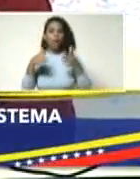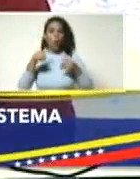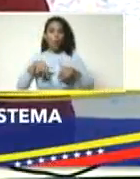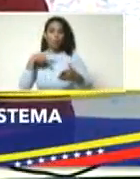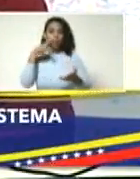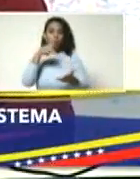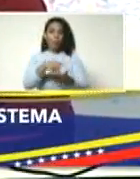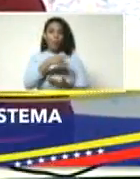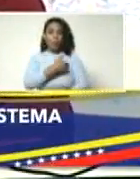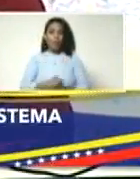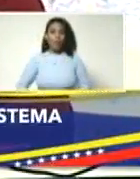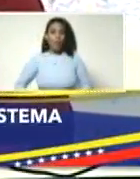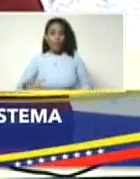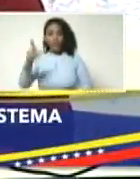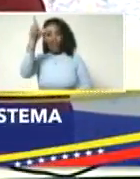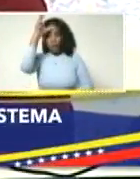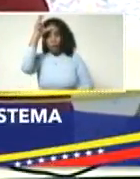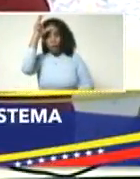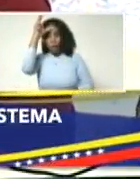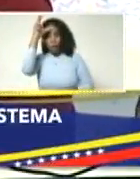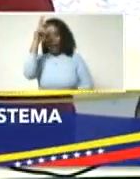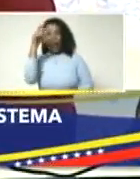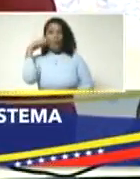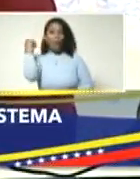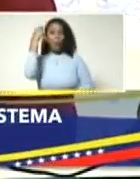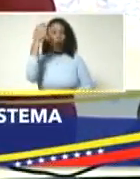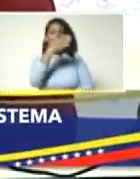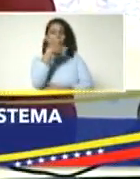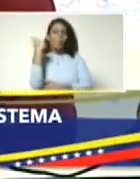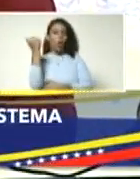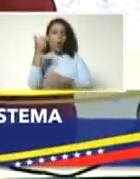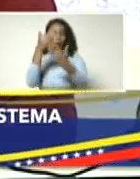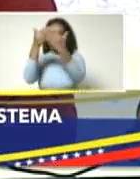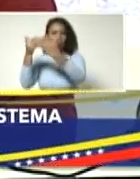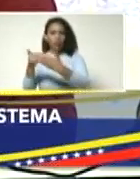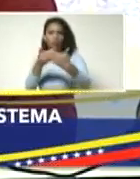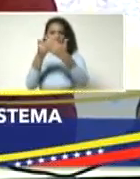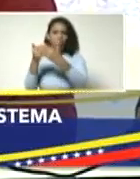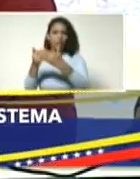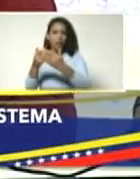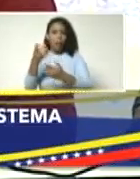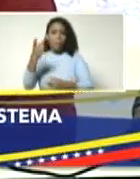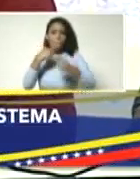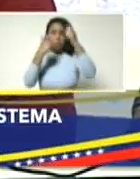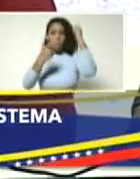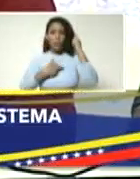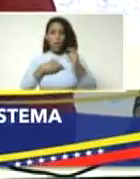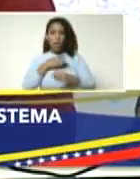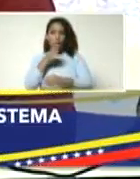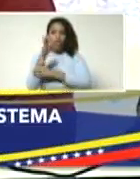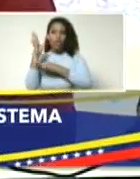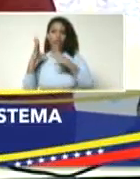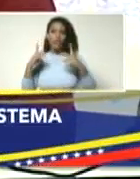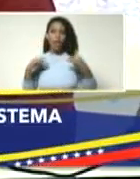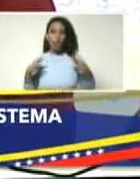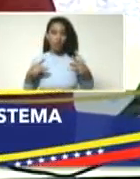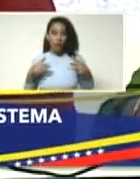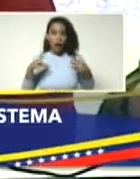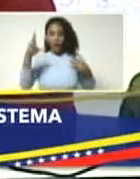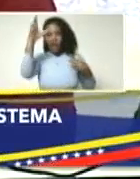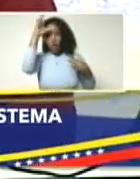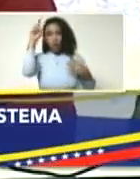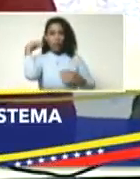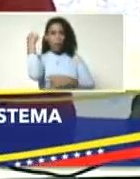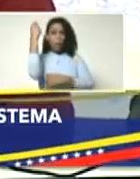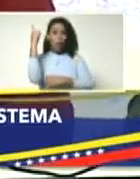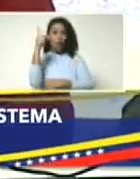llegando, presidente, de Falcón y de Apure, los mejores estudiantes, que los premiamos yéndose en vacaciones a Falcón y Apure. Es